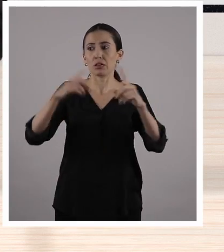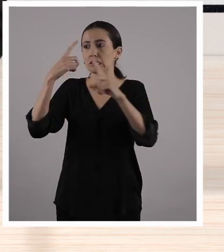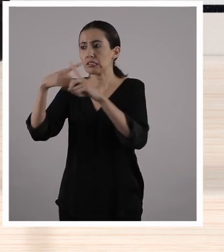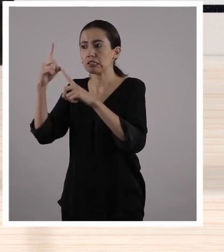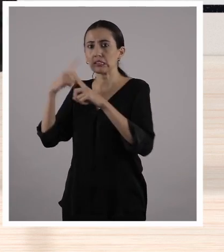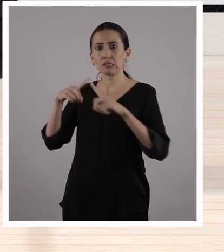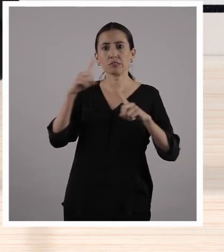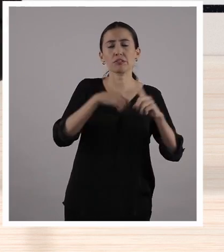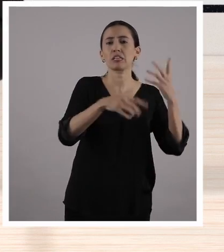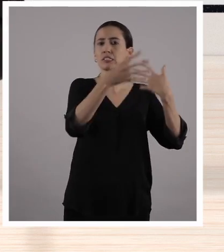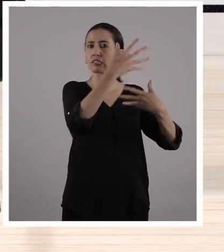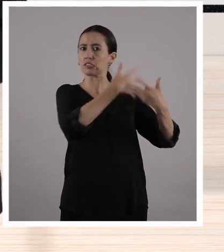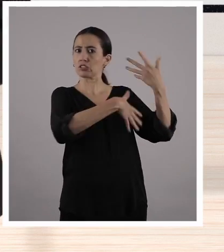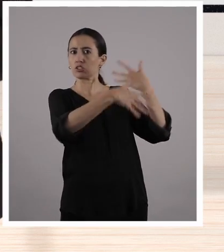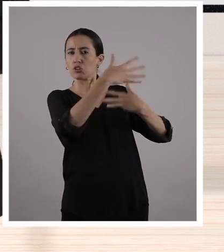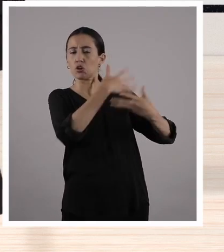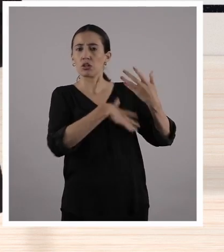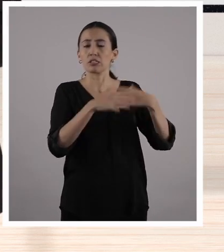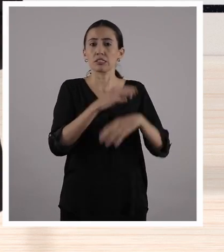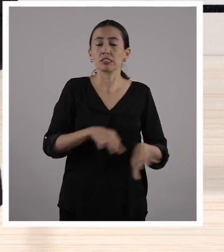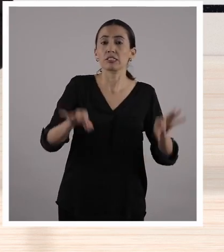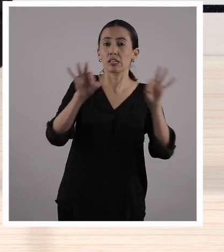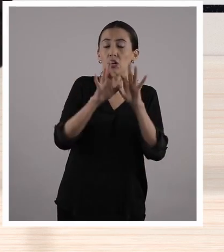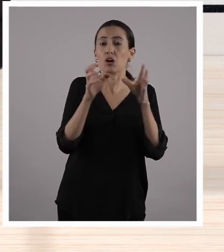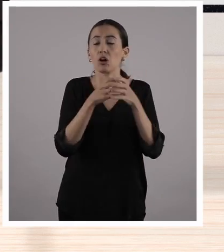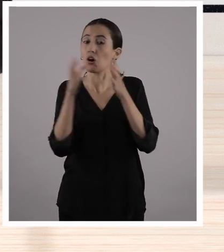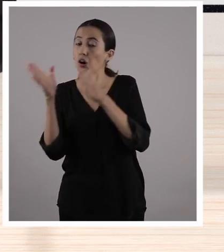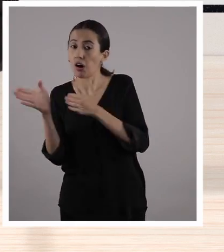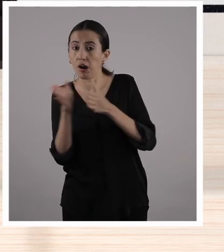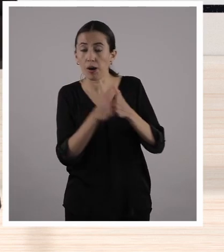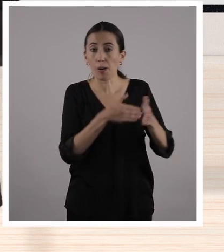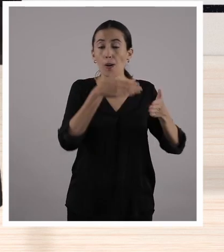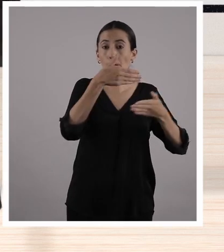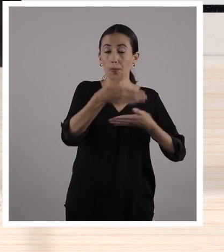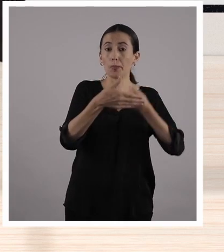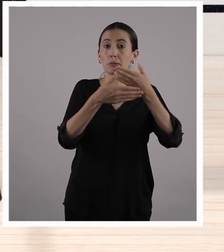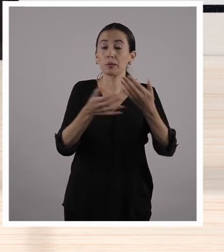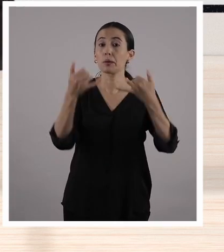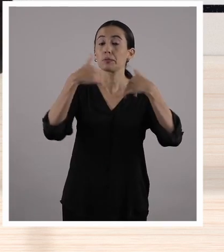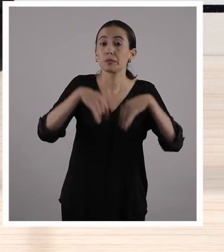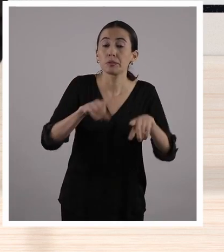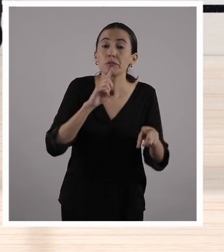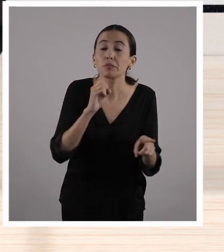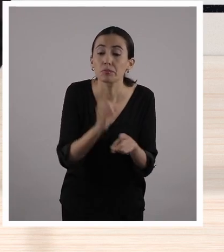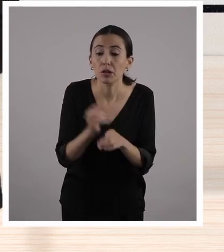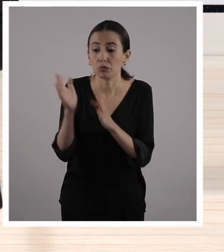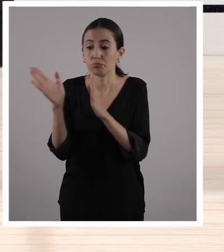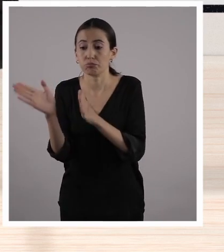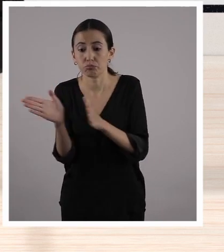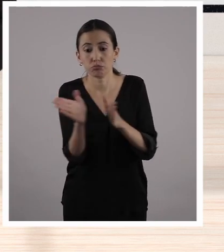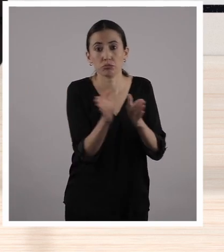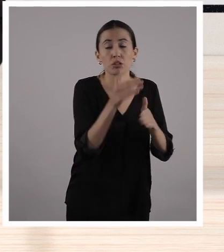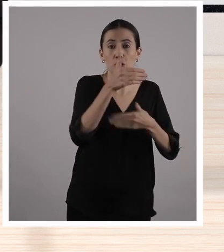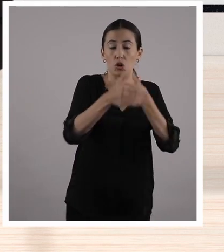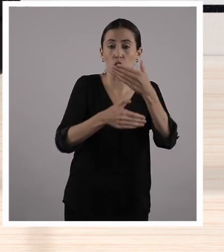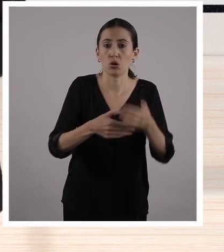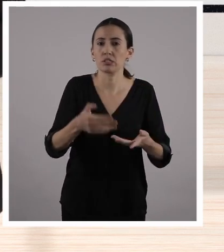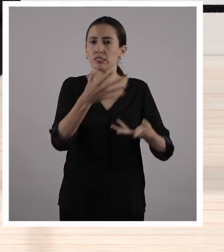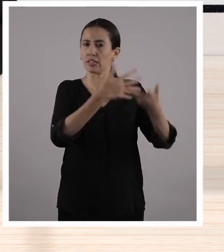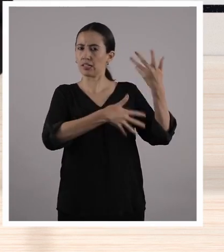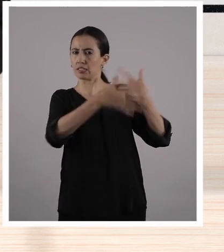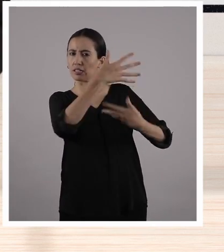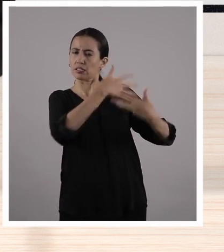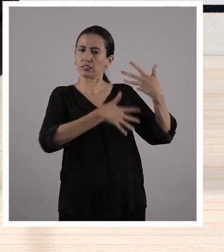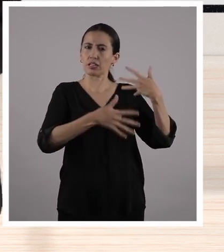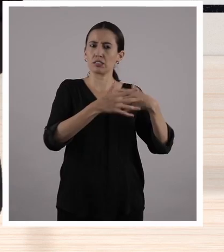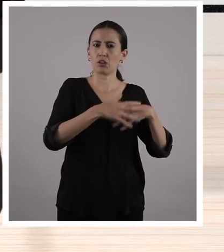comunicar diferentes historias, narraciones que reciben el nombre de mitos o leyendas que en sus relatos cuentan parte de la historia, de